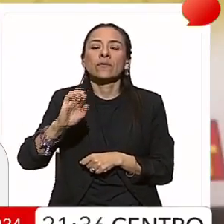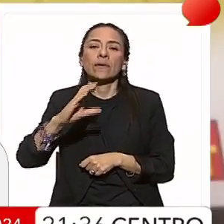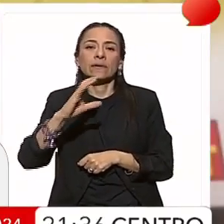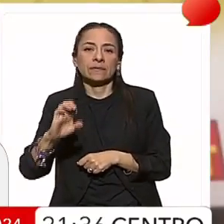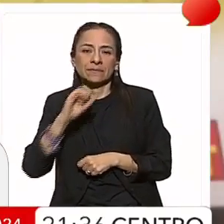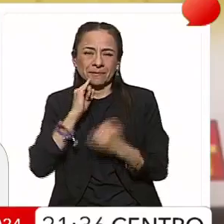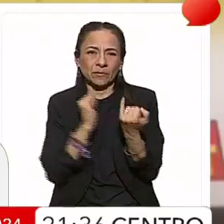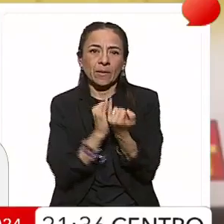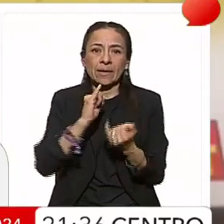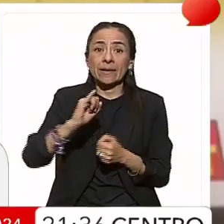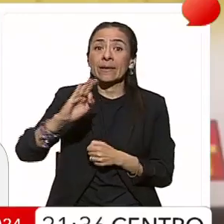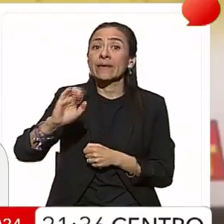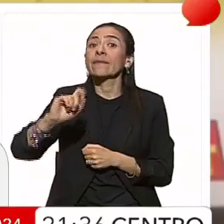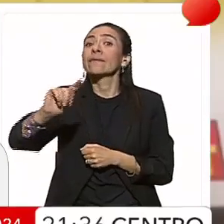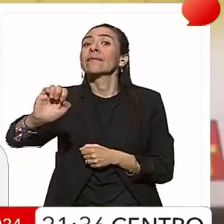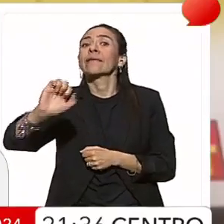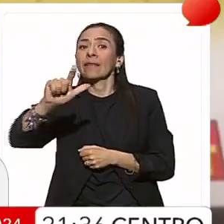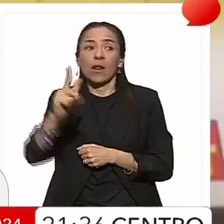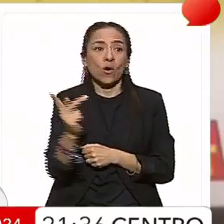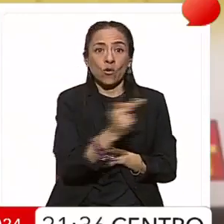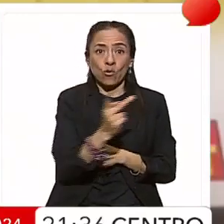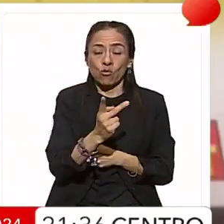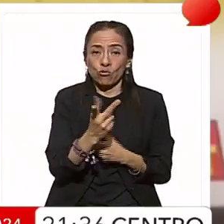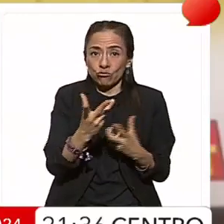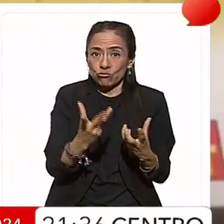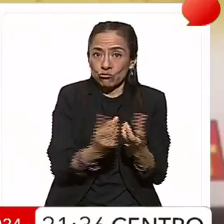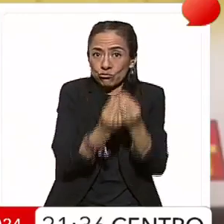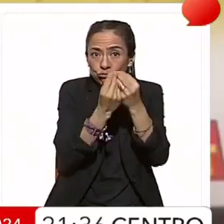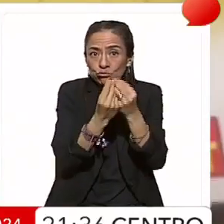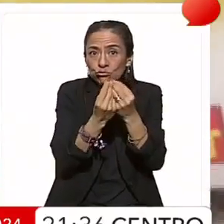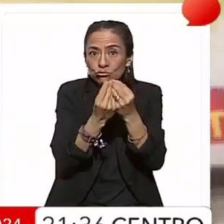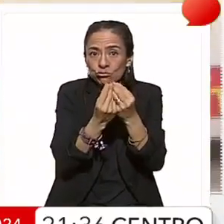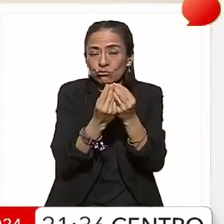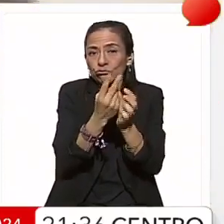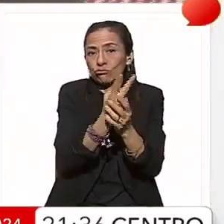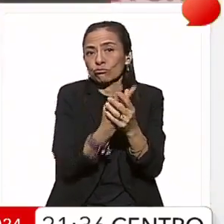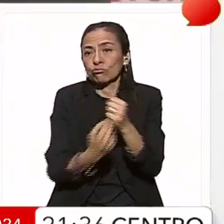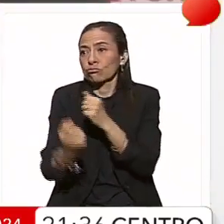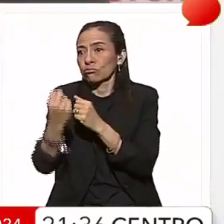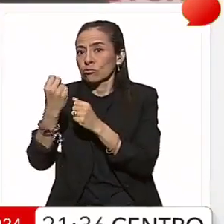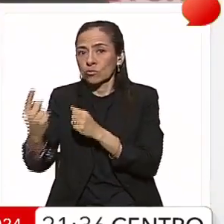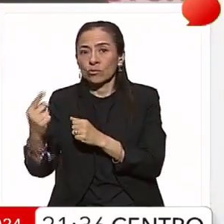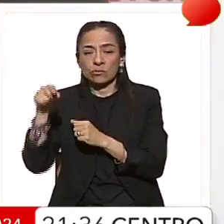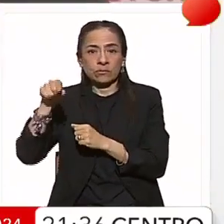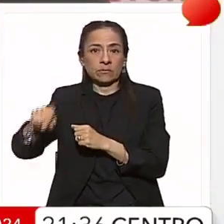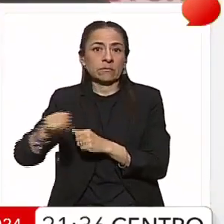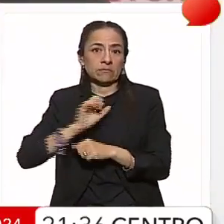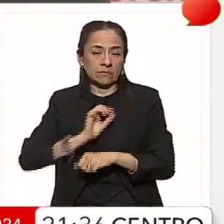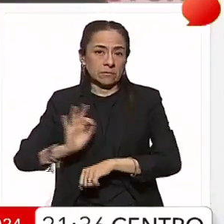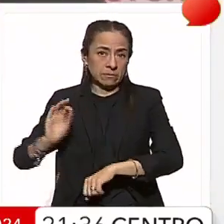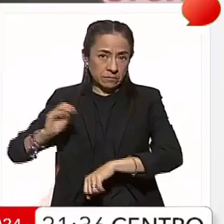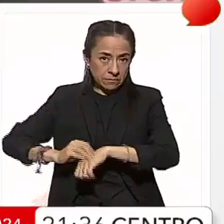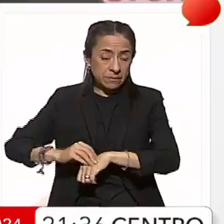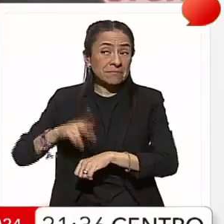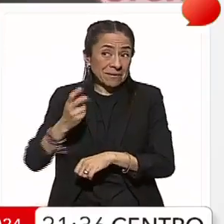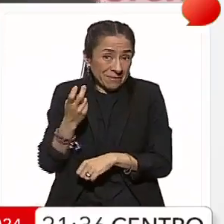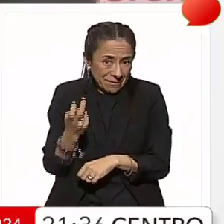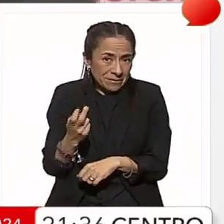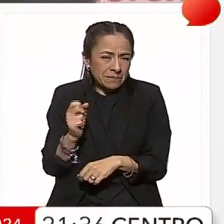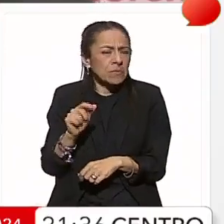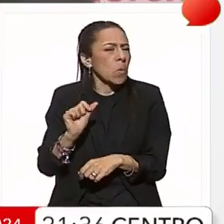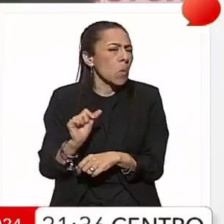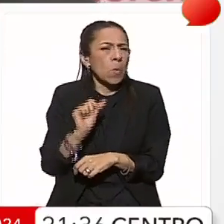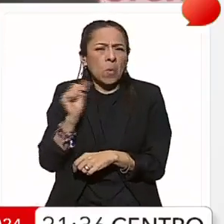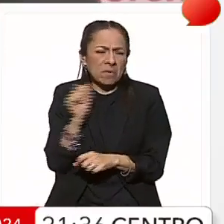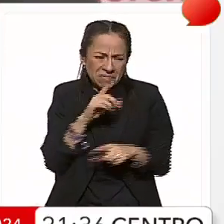COFESE y del IFETEL, y por ese motivo, en este caso, pero en otros más, la